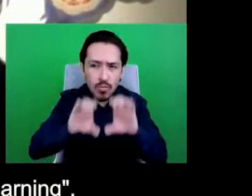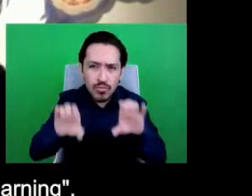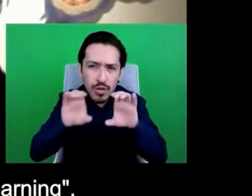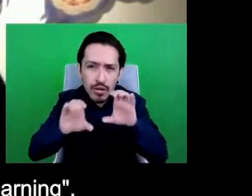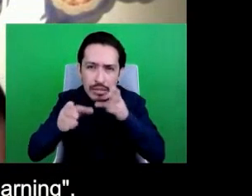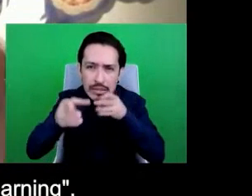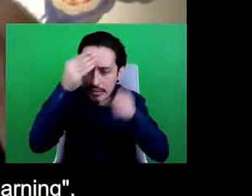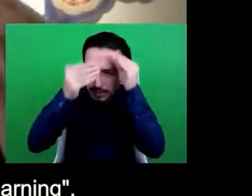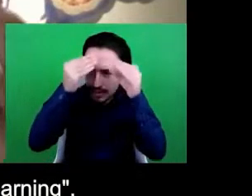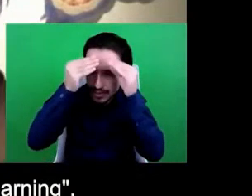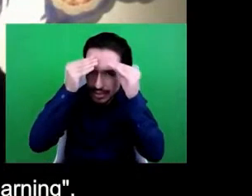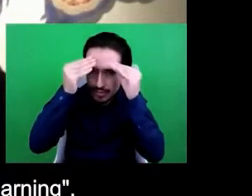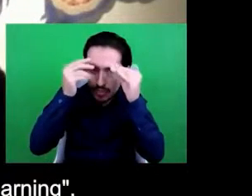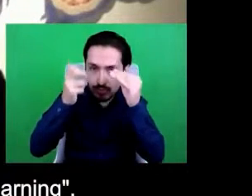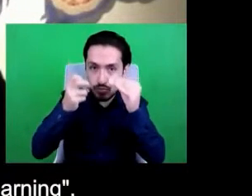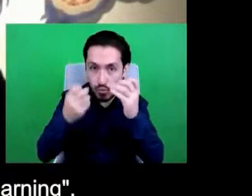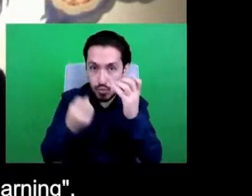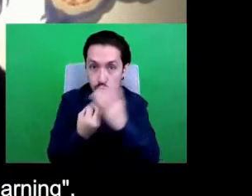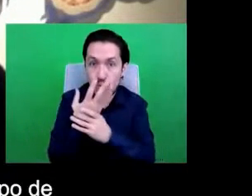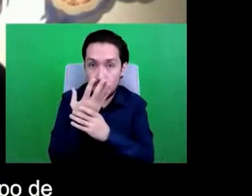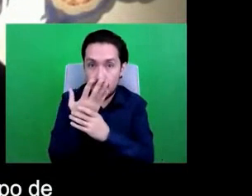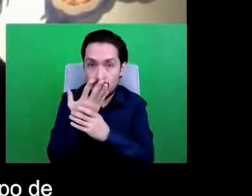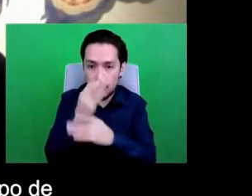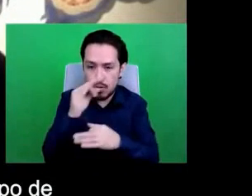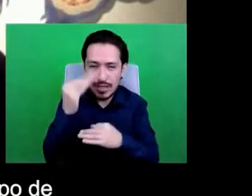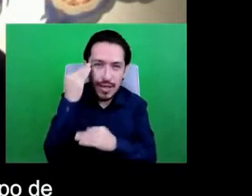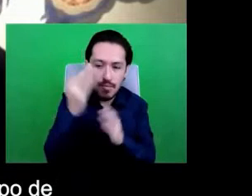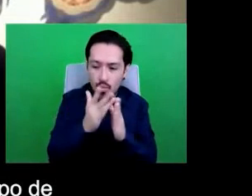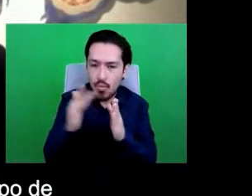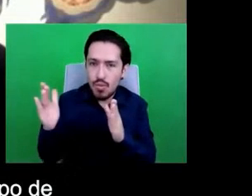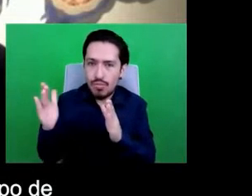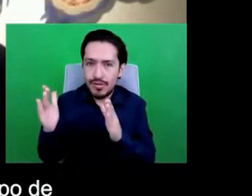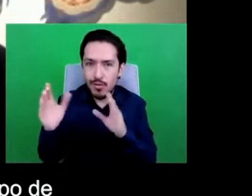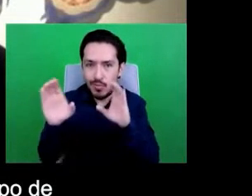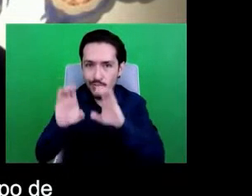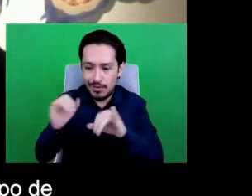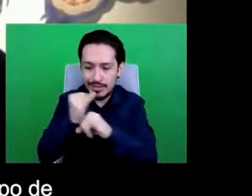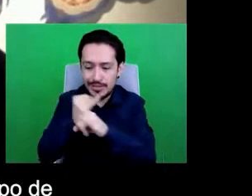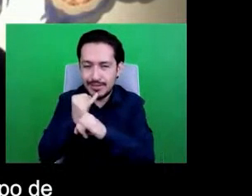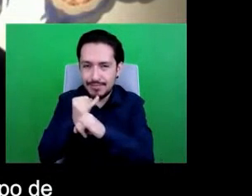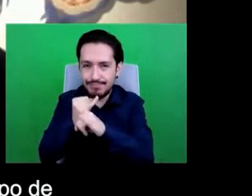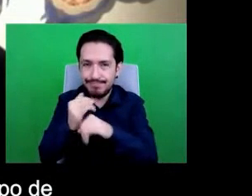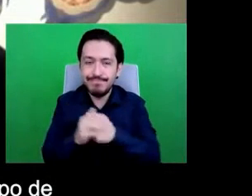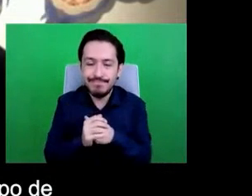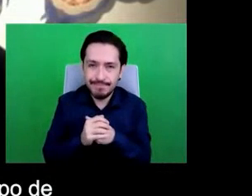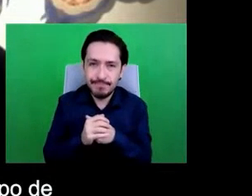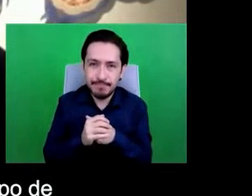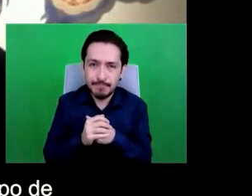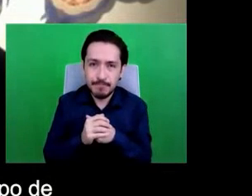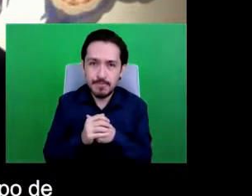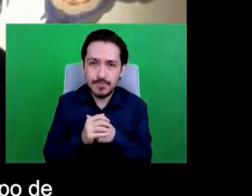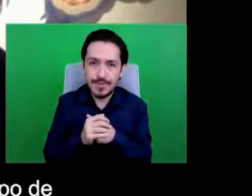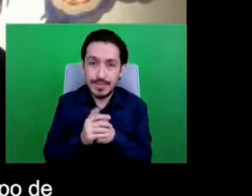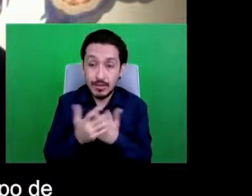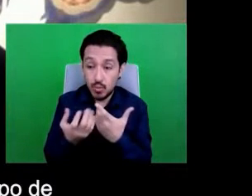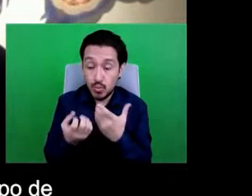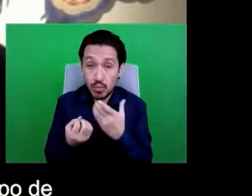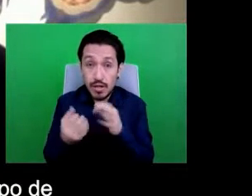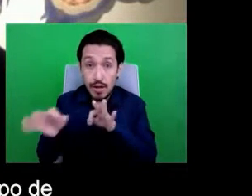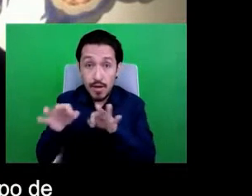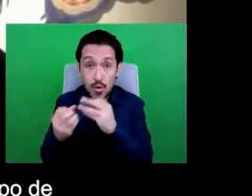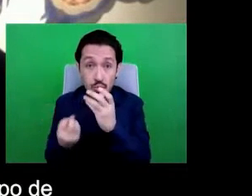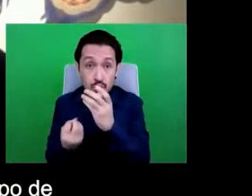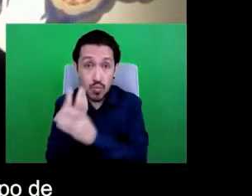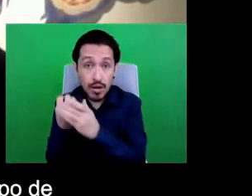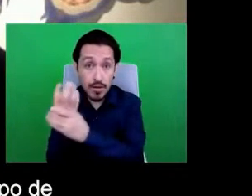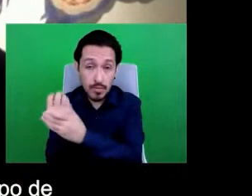nueva revolución digital, ya que se van a crear nuevos empleos con este